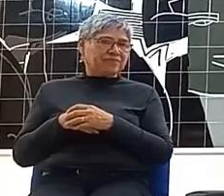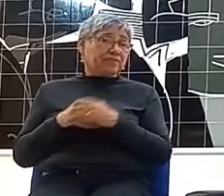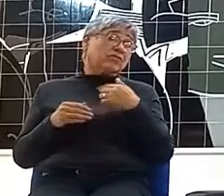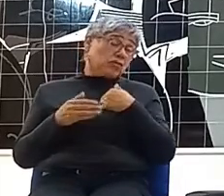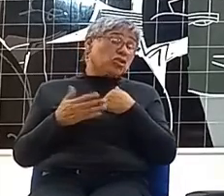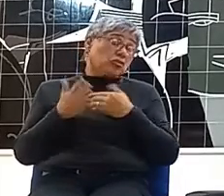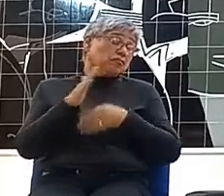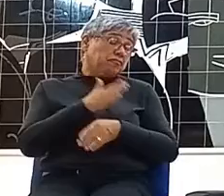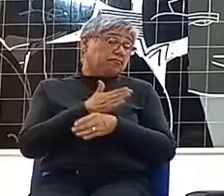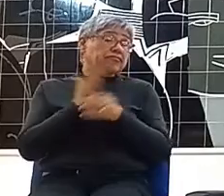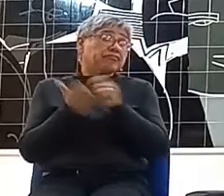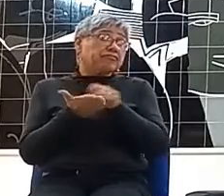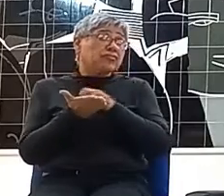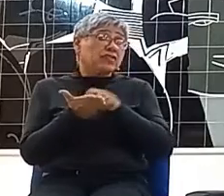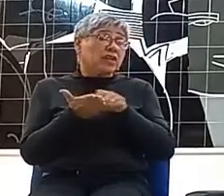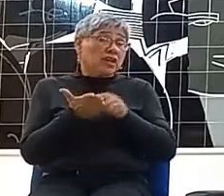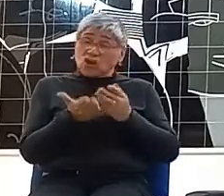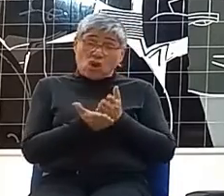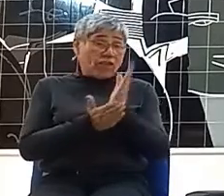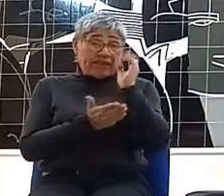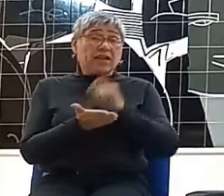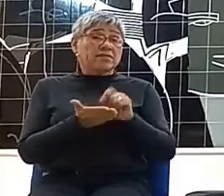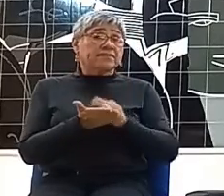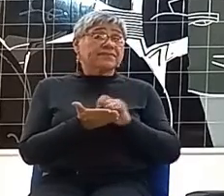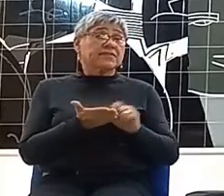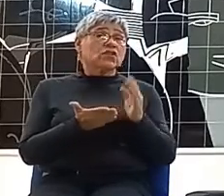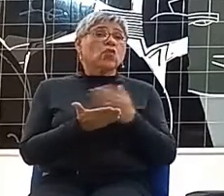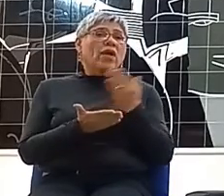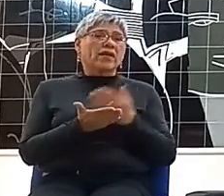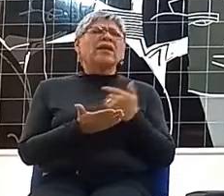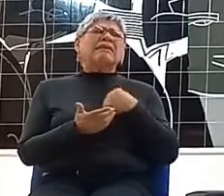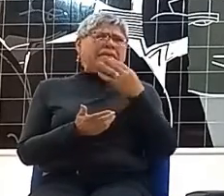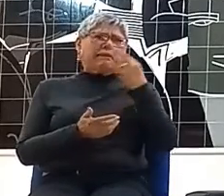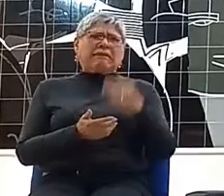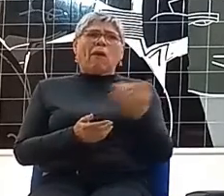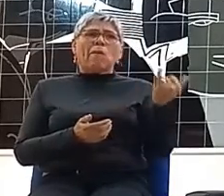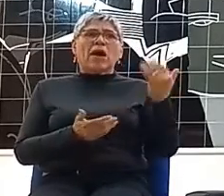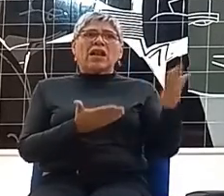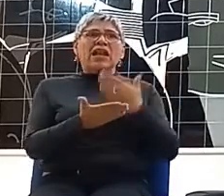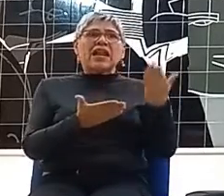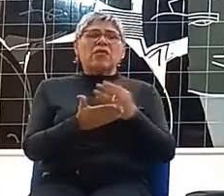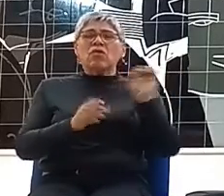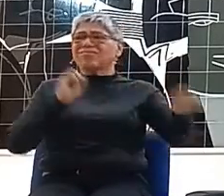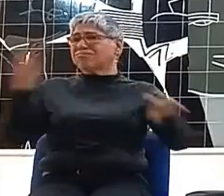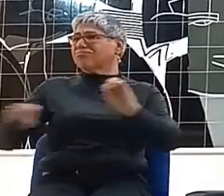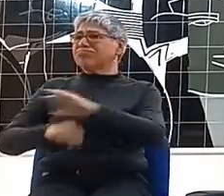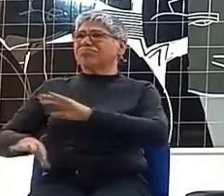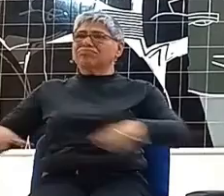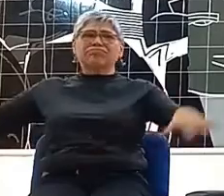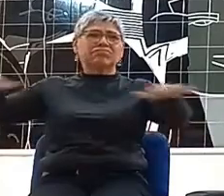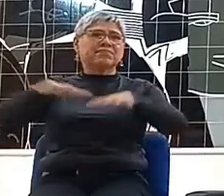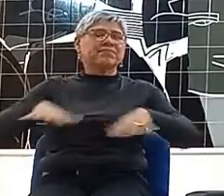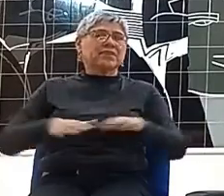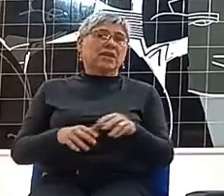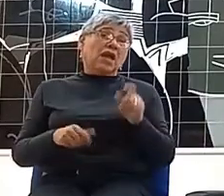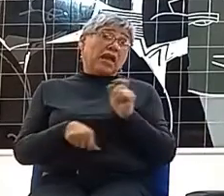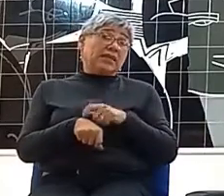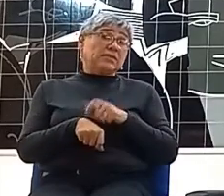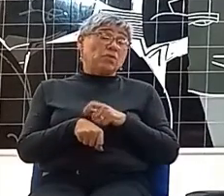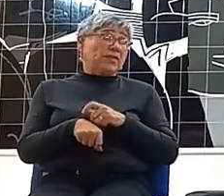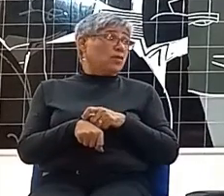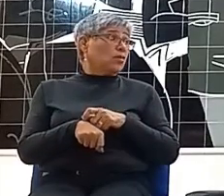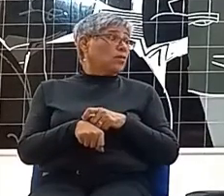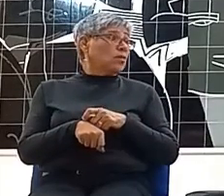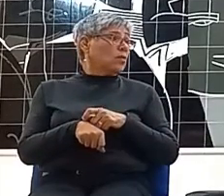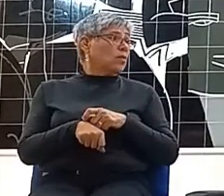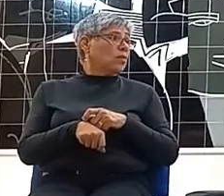usando cuadernos. Y en verdad había muchos libros. Y en esa época, yo creo que yo soy como de